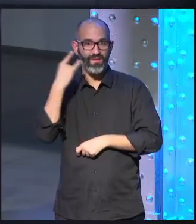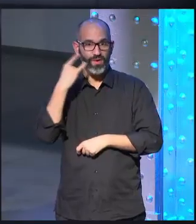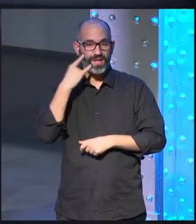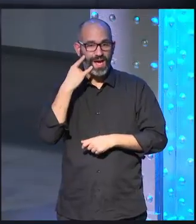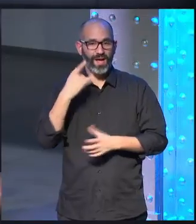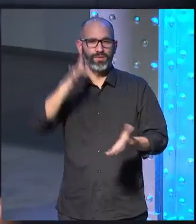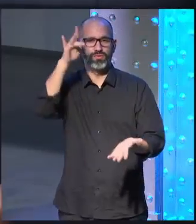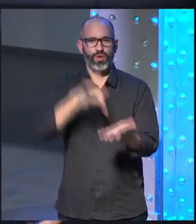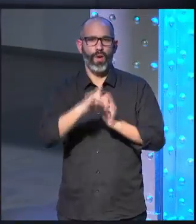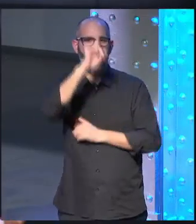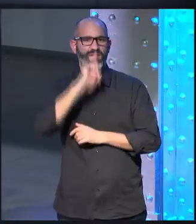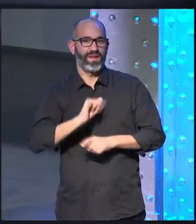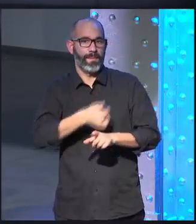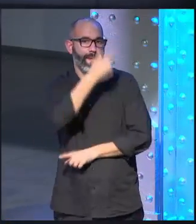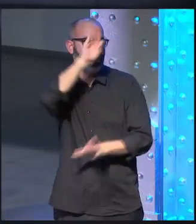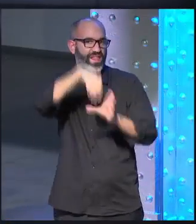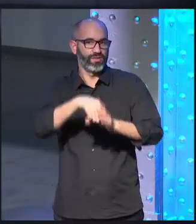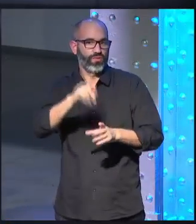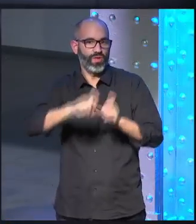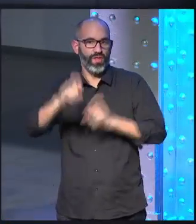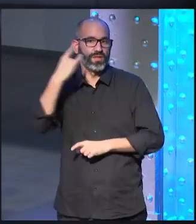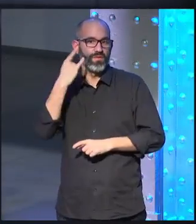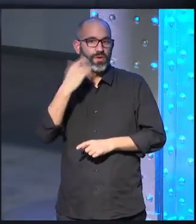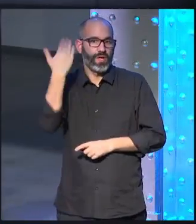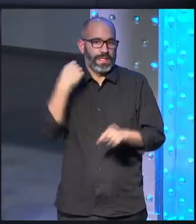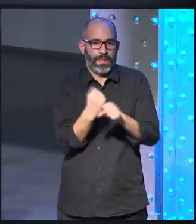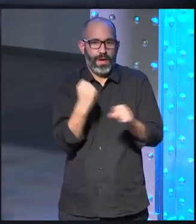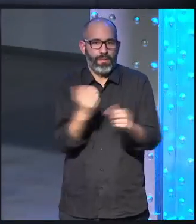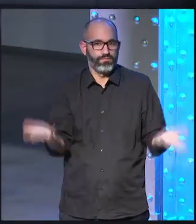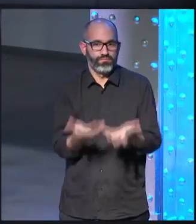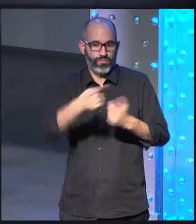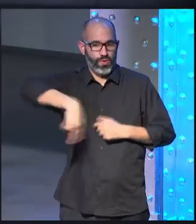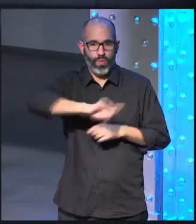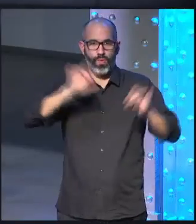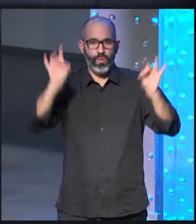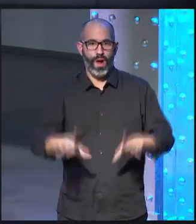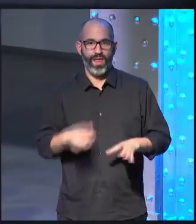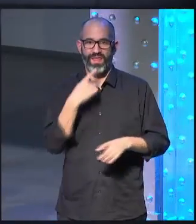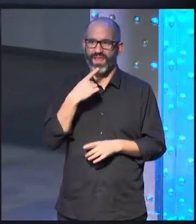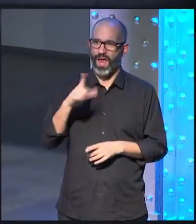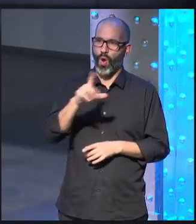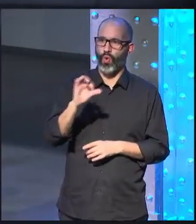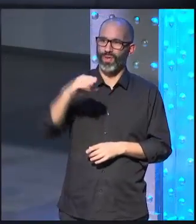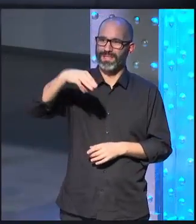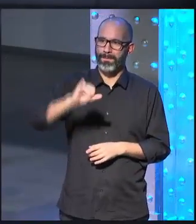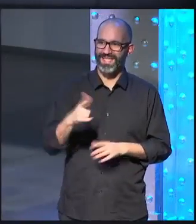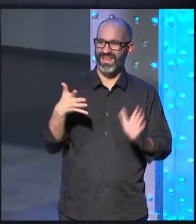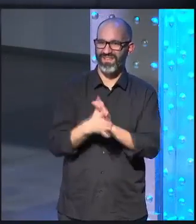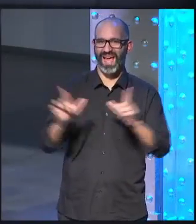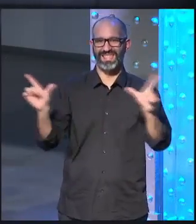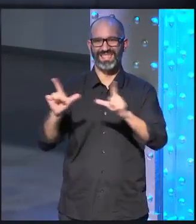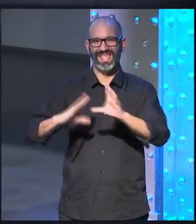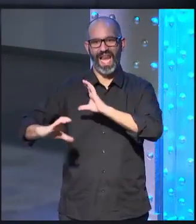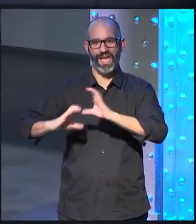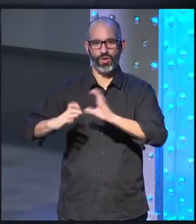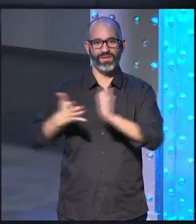como un perfil más dentro de la fundación, yo era un currito de turno. Ah, claro, es que como Luis Mies Teleco, o sea, que me sirvió para encontrar un valor